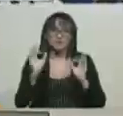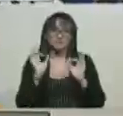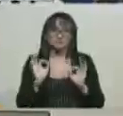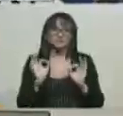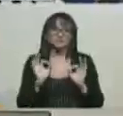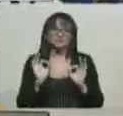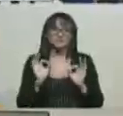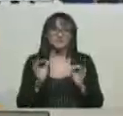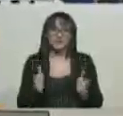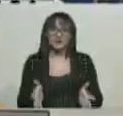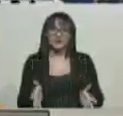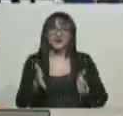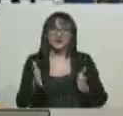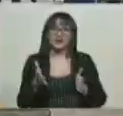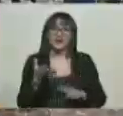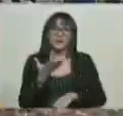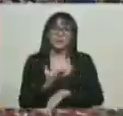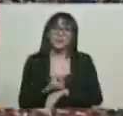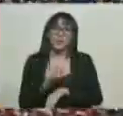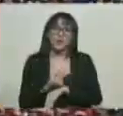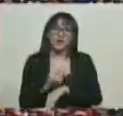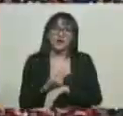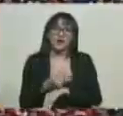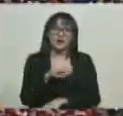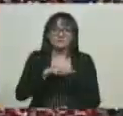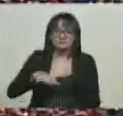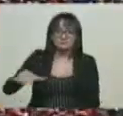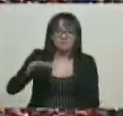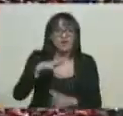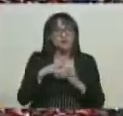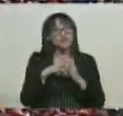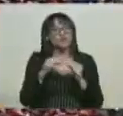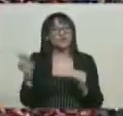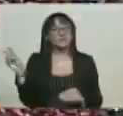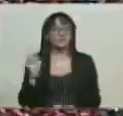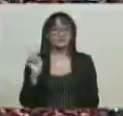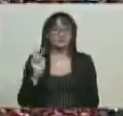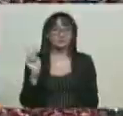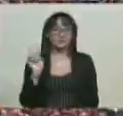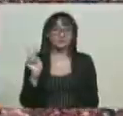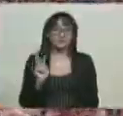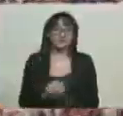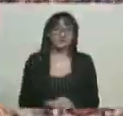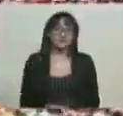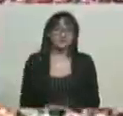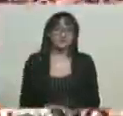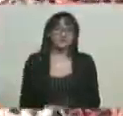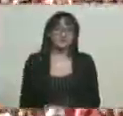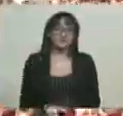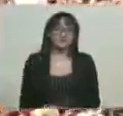a ganar en Monaga y en toda la patria amada de Venezuela.